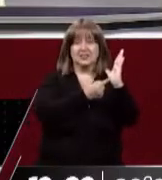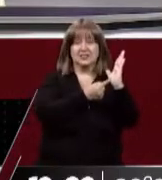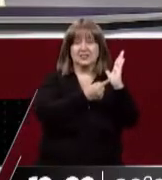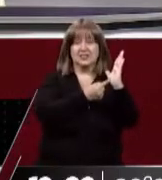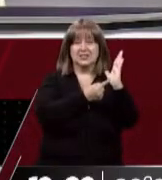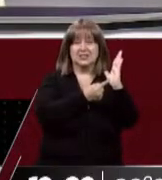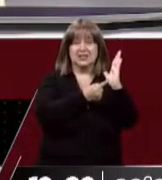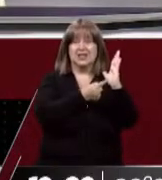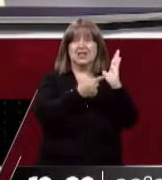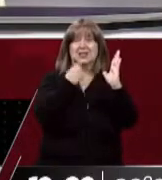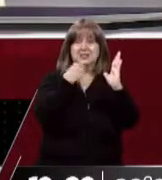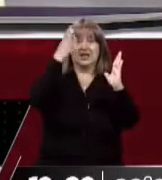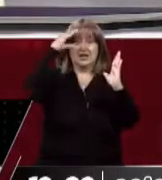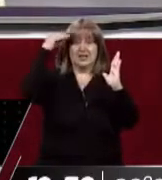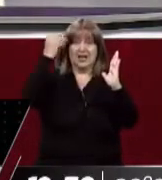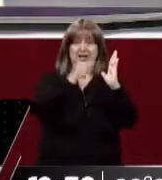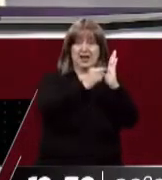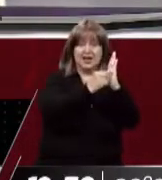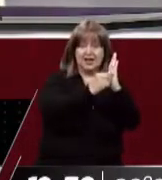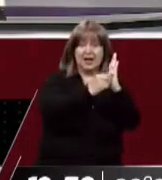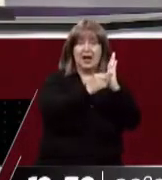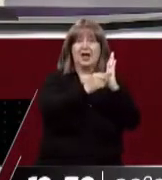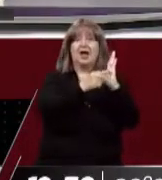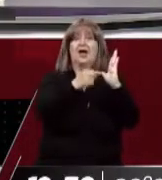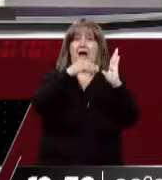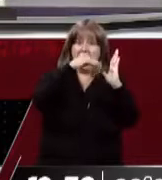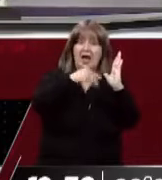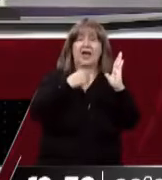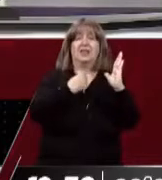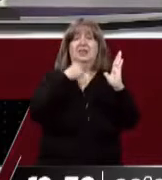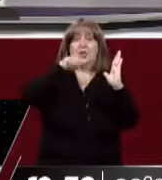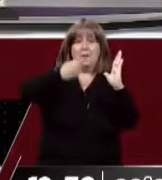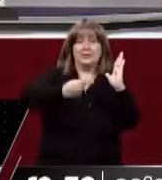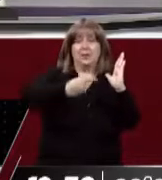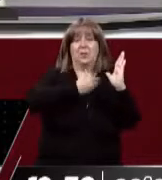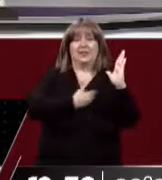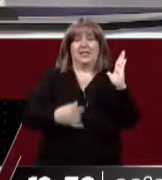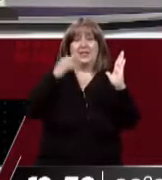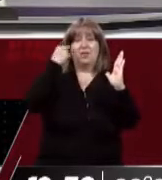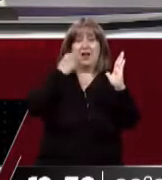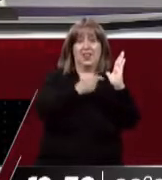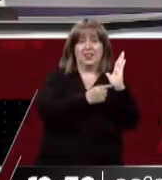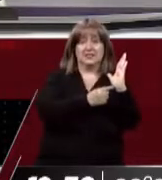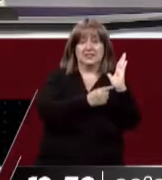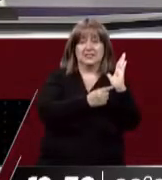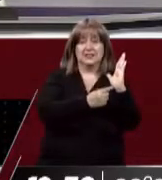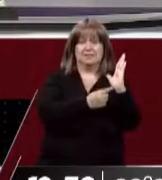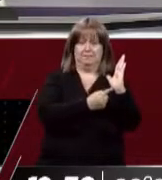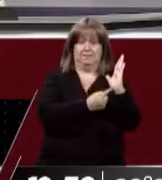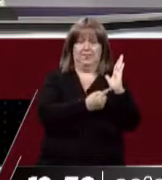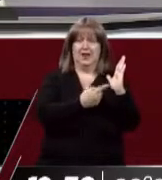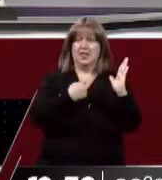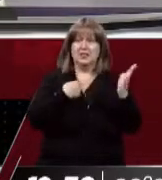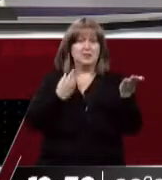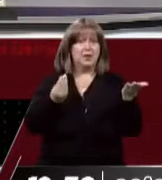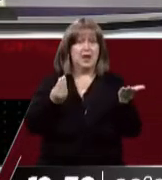cuál es el contenido concreto de un mensaje que indique ello no no en absoluto tampoco lado a conocer la justicia ni las partes pero